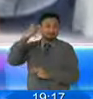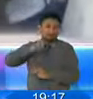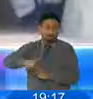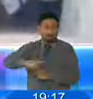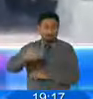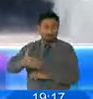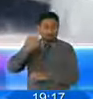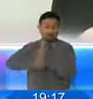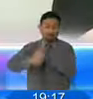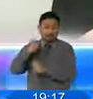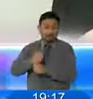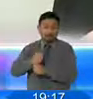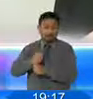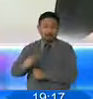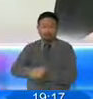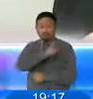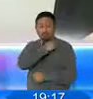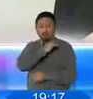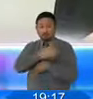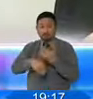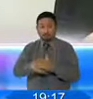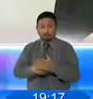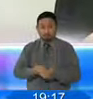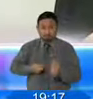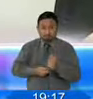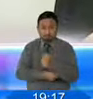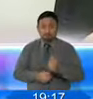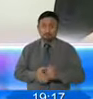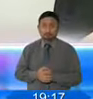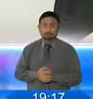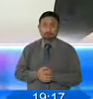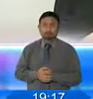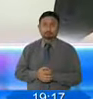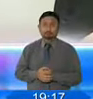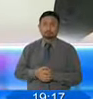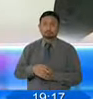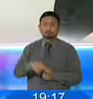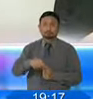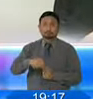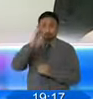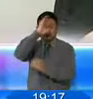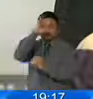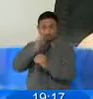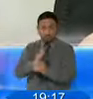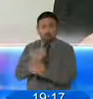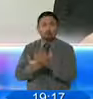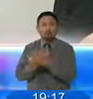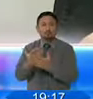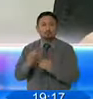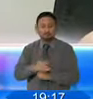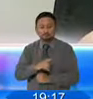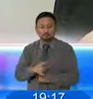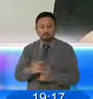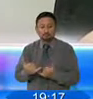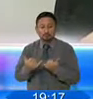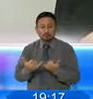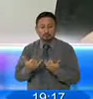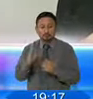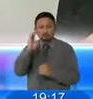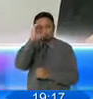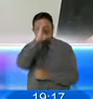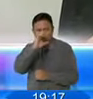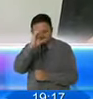el año pasado nuestro principal eje y objetivo y reto aquí con unicef de los aliados locales es justo tentar buscar